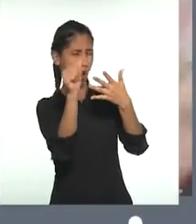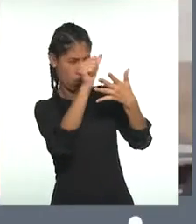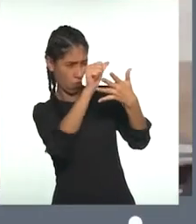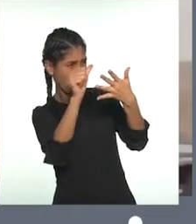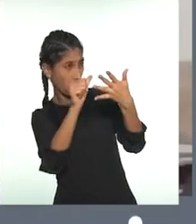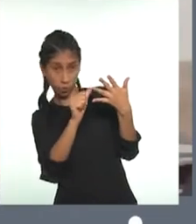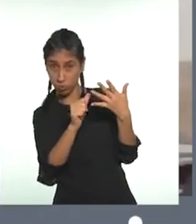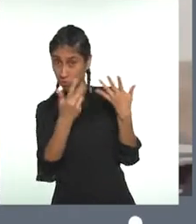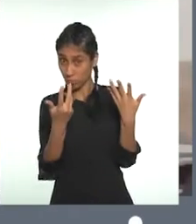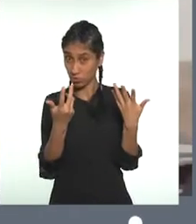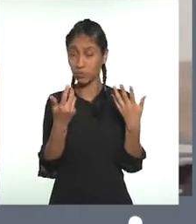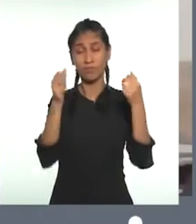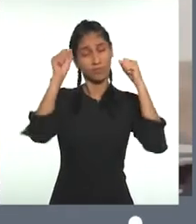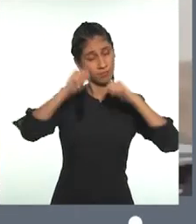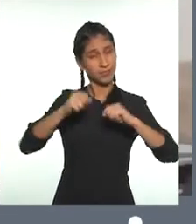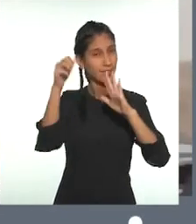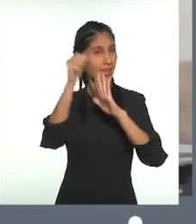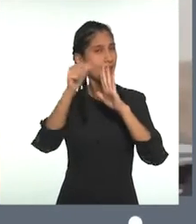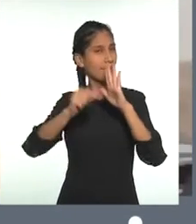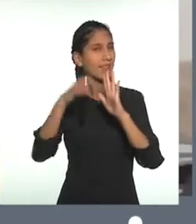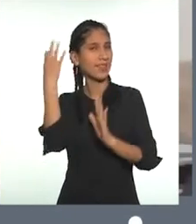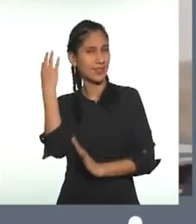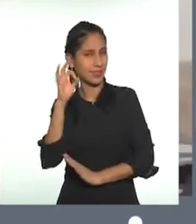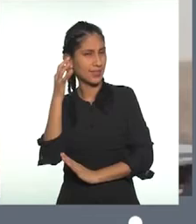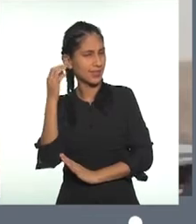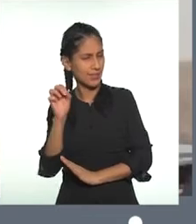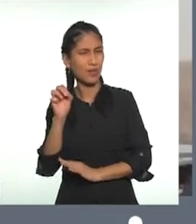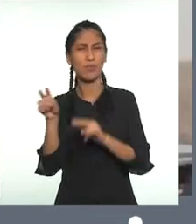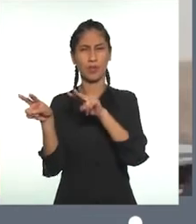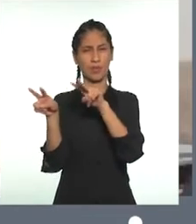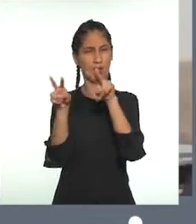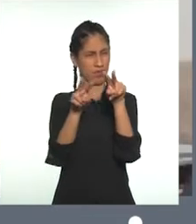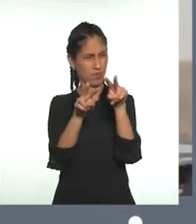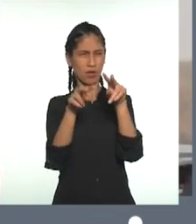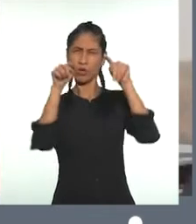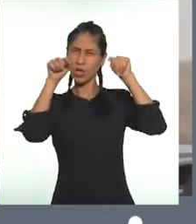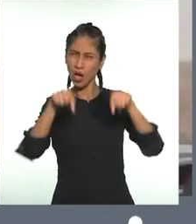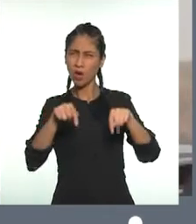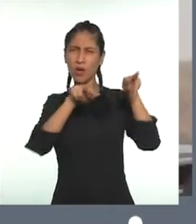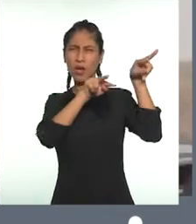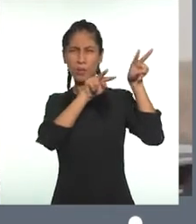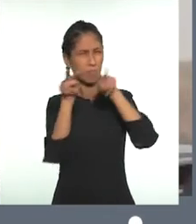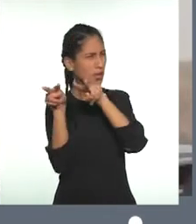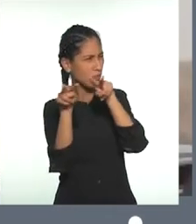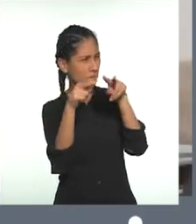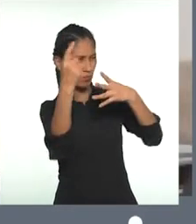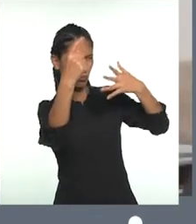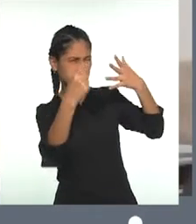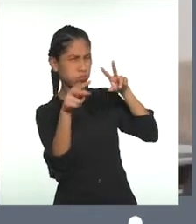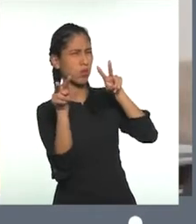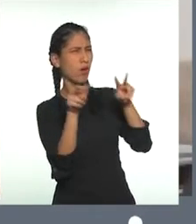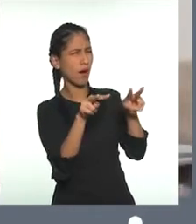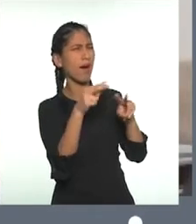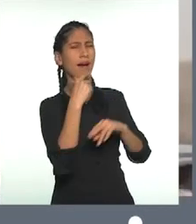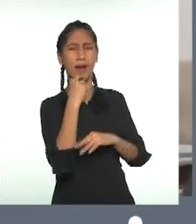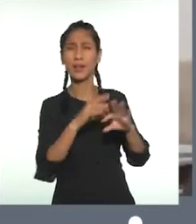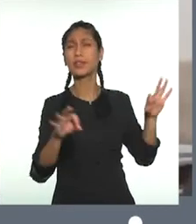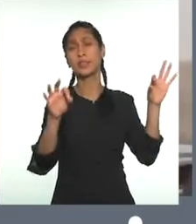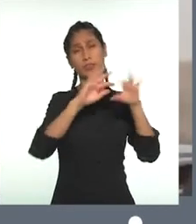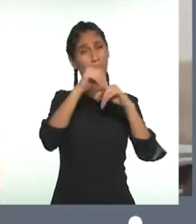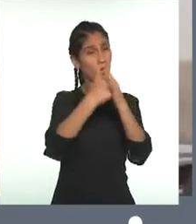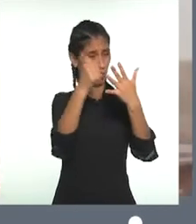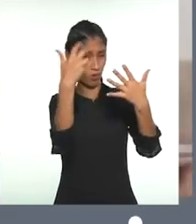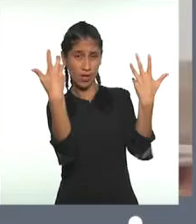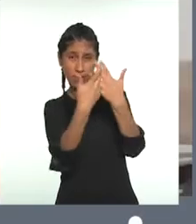Por supuesto, el arte siempre va a ser el reflejo de la realidad de nuestra sociedad y nos va a mostrar